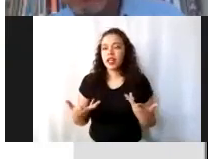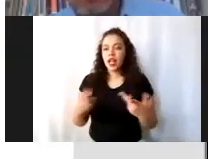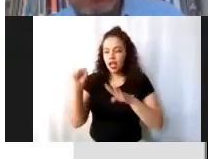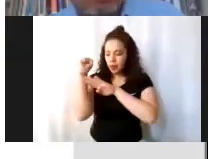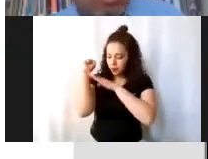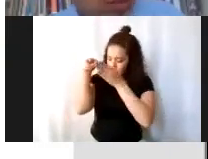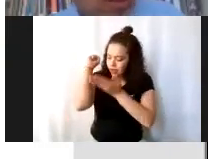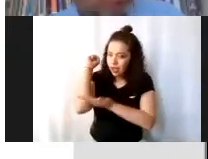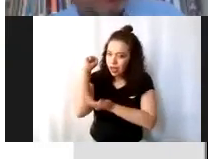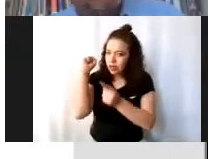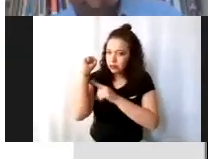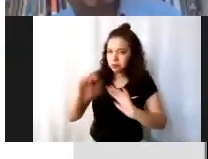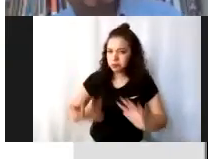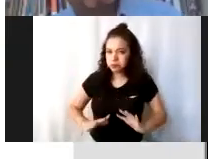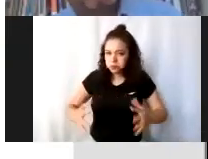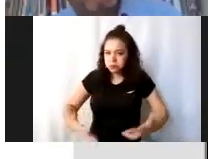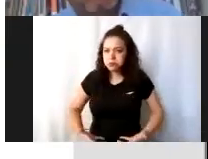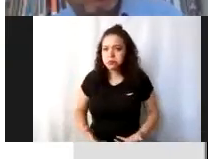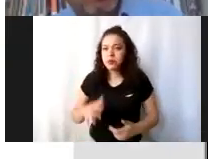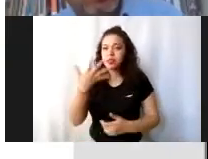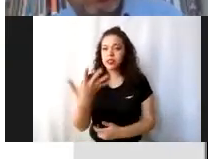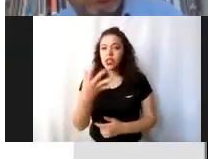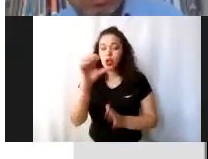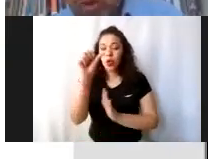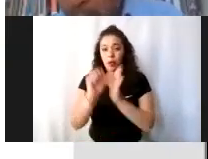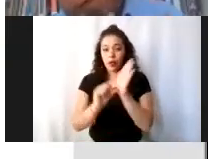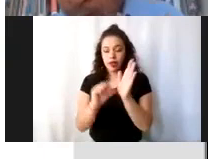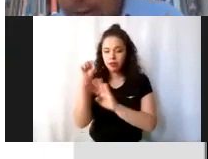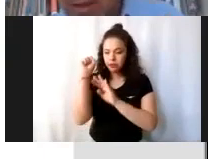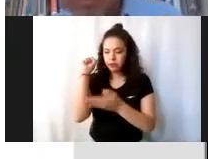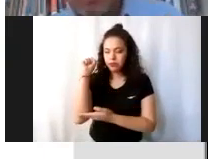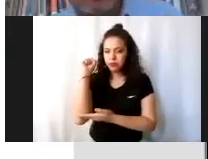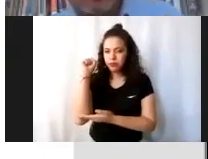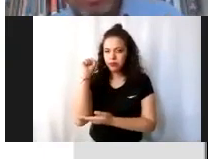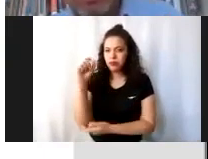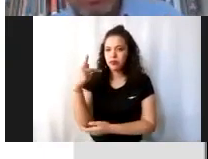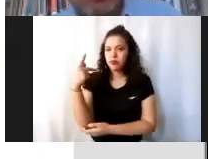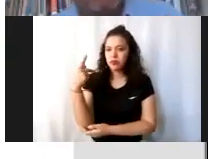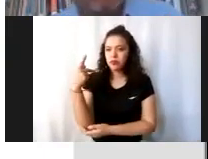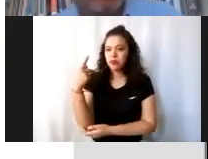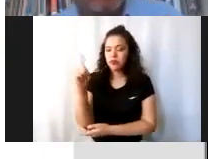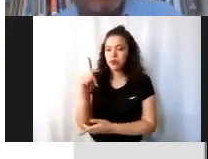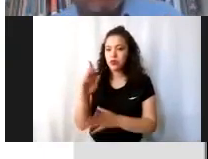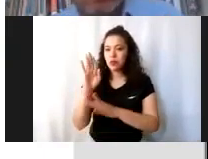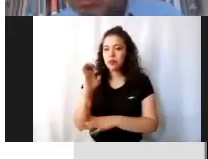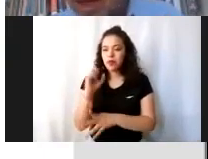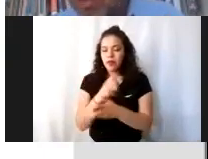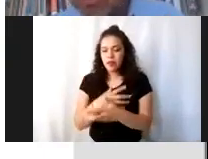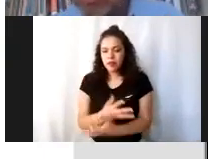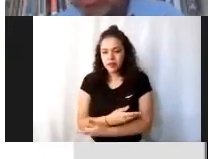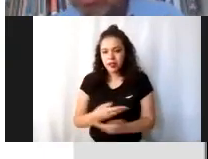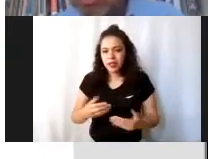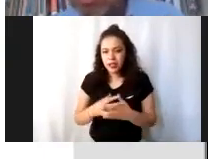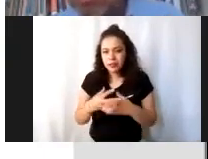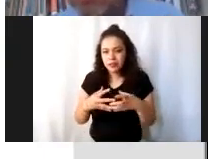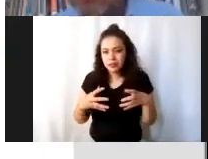embarazada, tiene 5 meses de embarazo y su bebé que está creciendo en su vientre, ¿tendrá